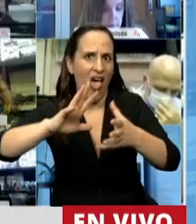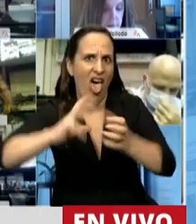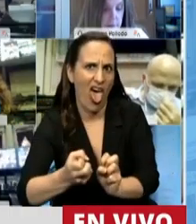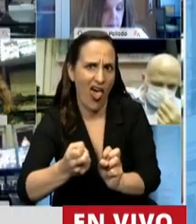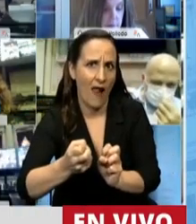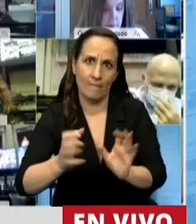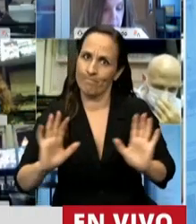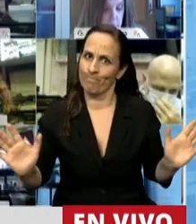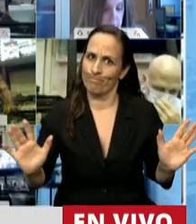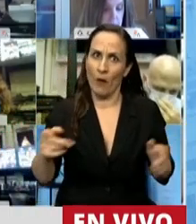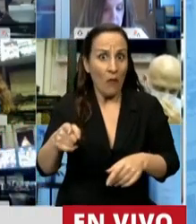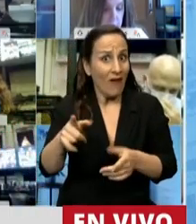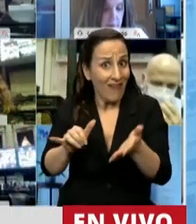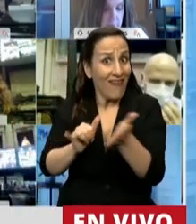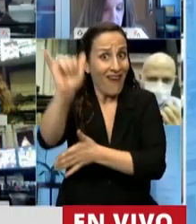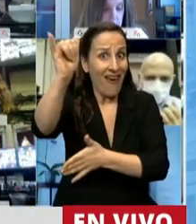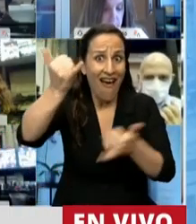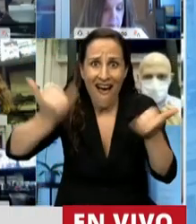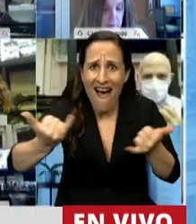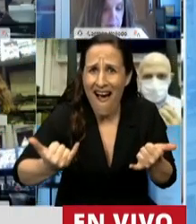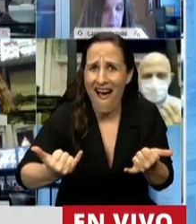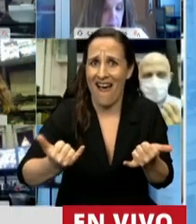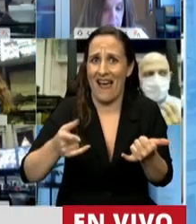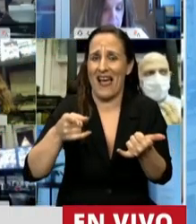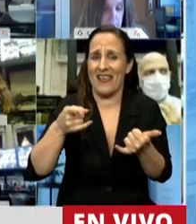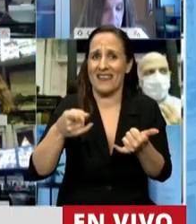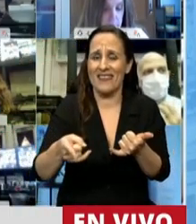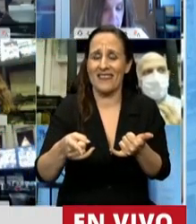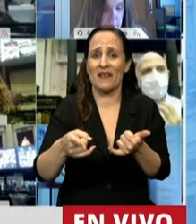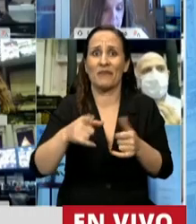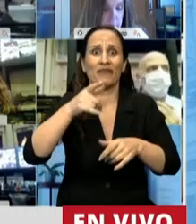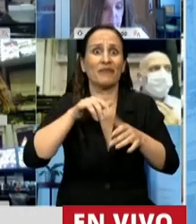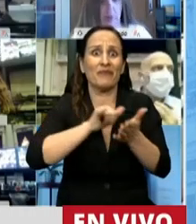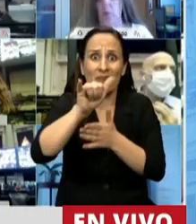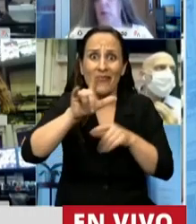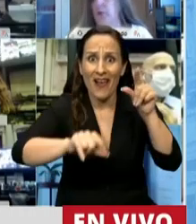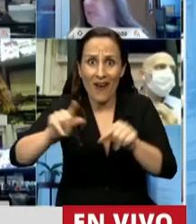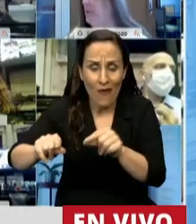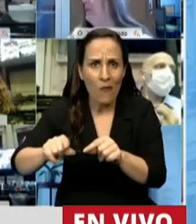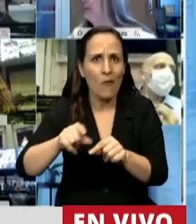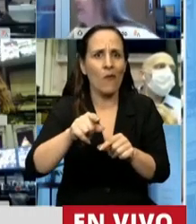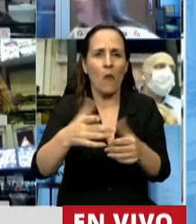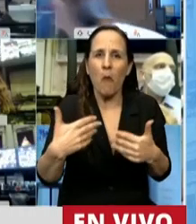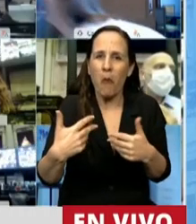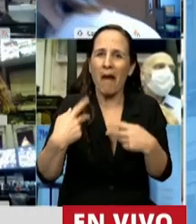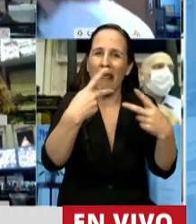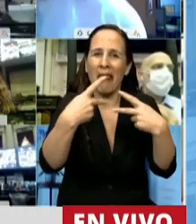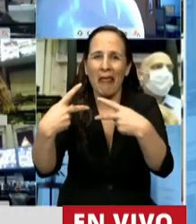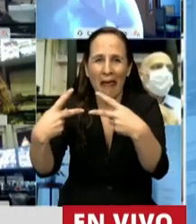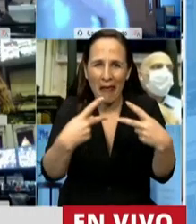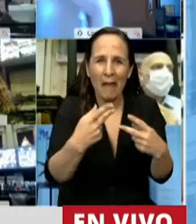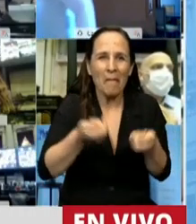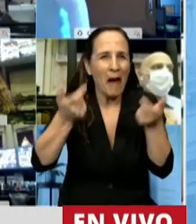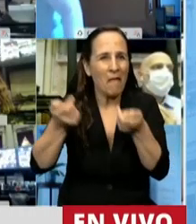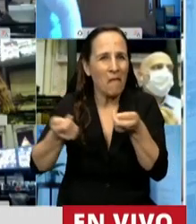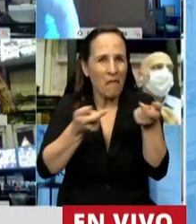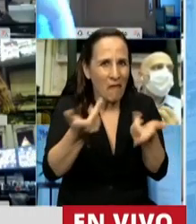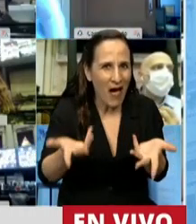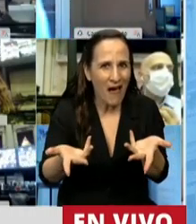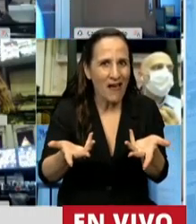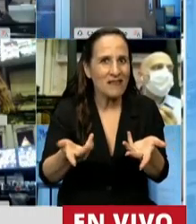existencia de un aeropuerto más la existencia de la posibilidad de facilitar el transporte como se está planteando